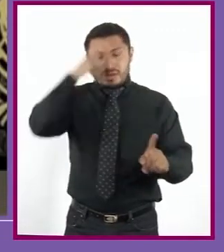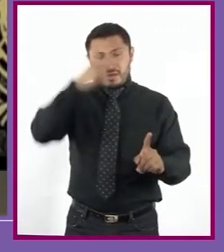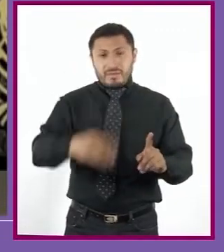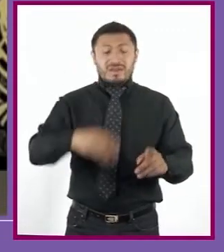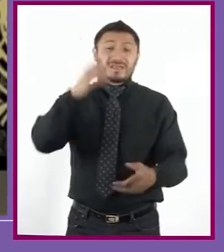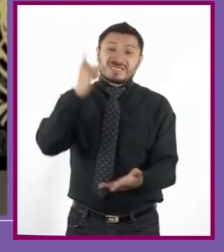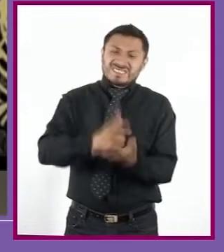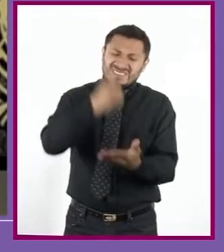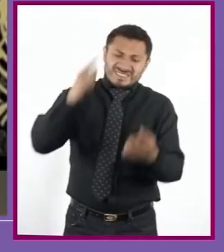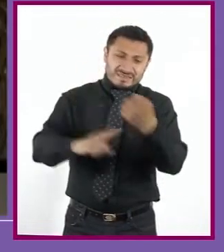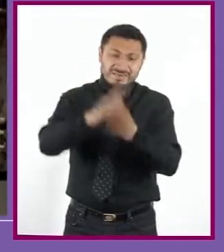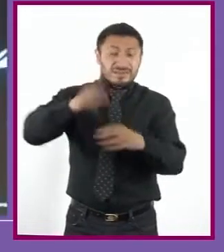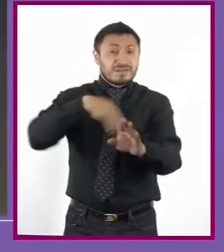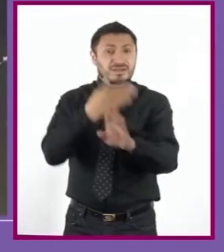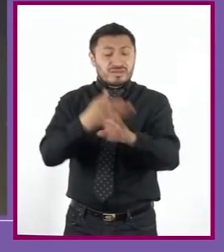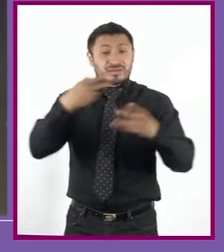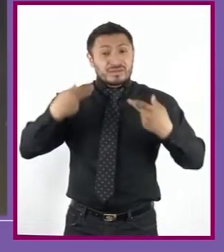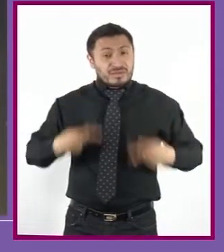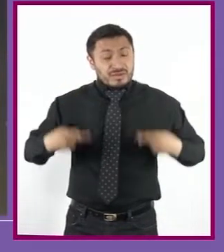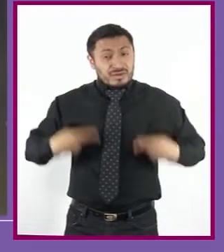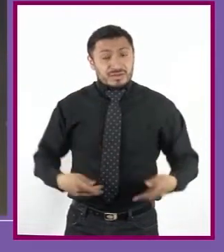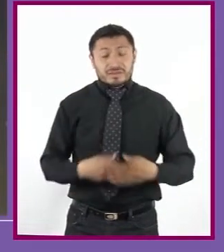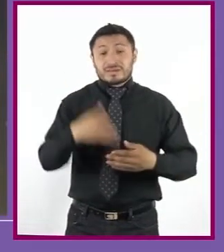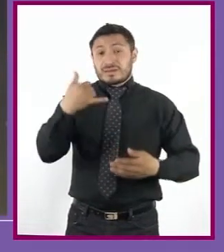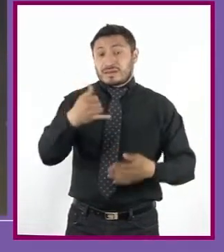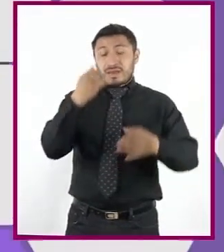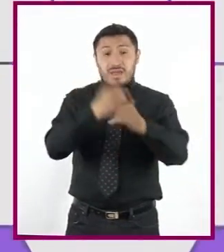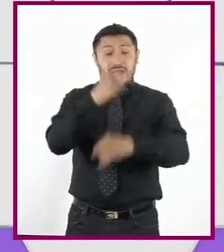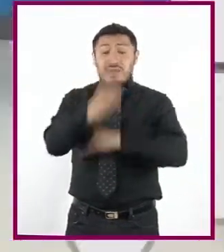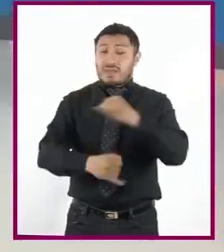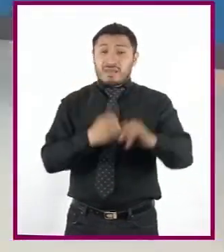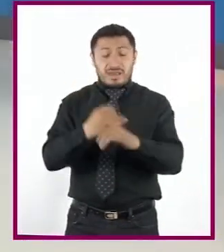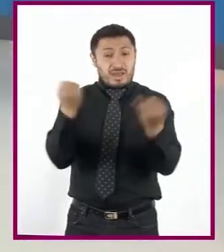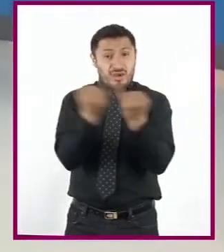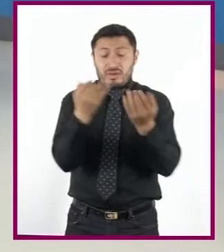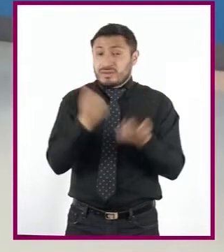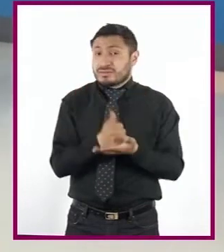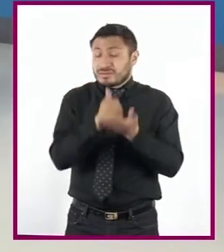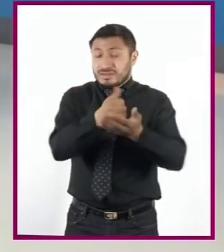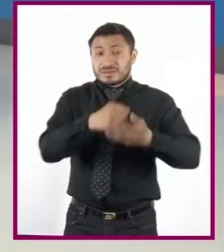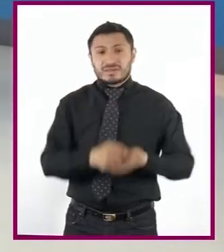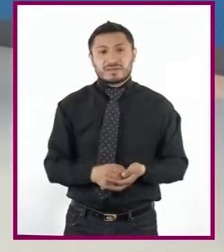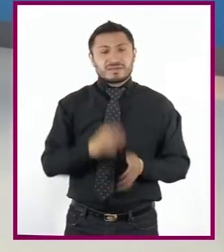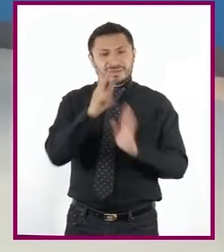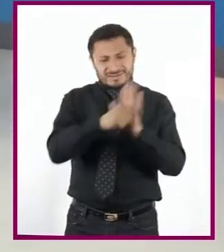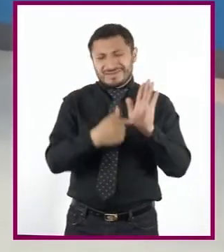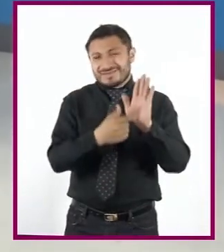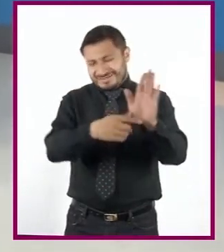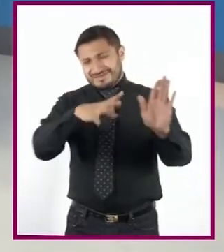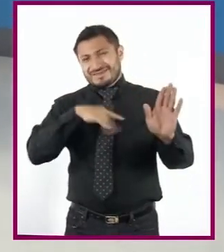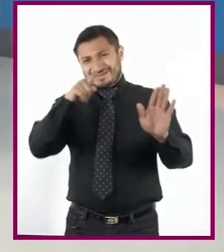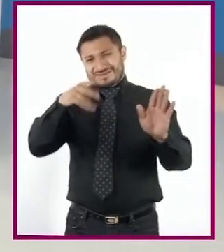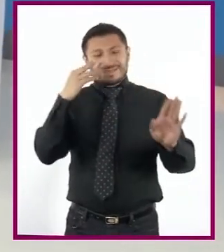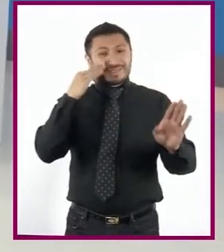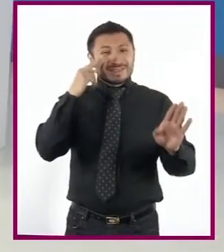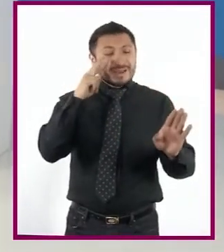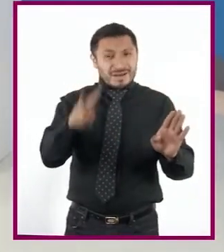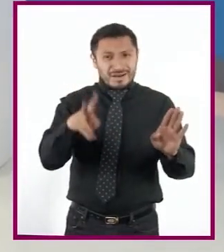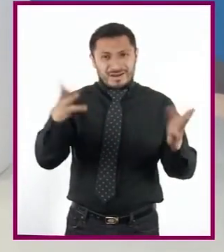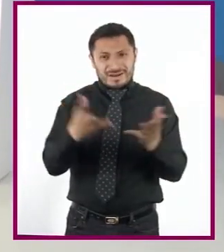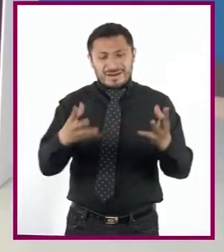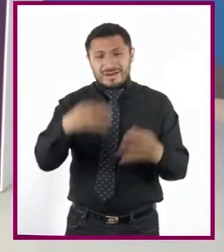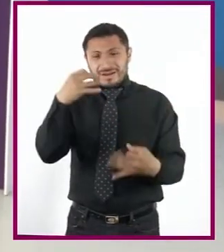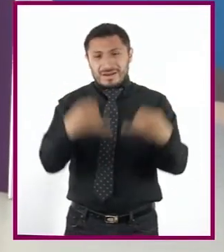crímenes graves contra la humanidad y de trascendencia internacional. En el video pudimos notar que se han